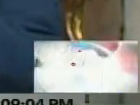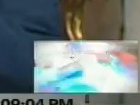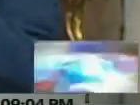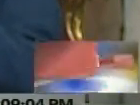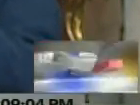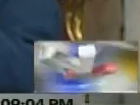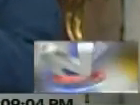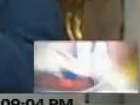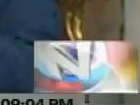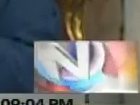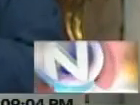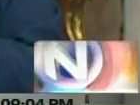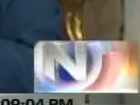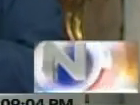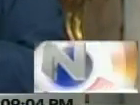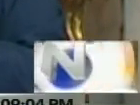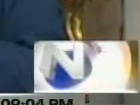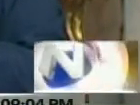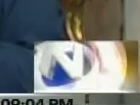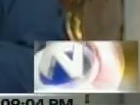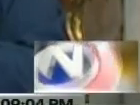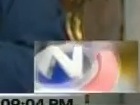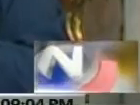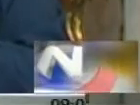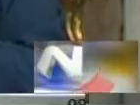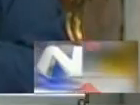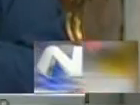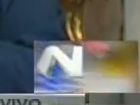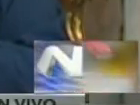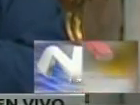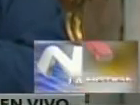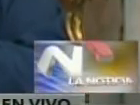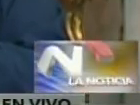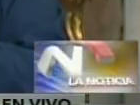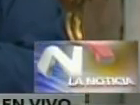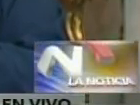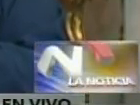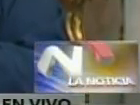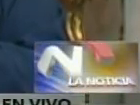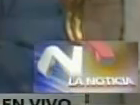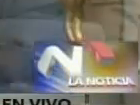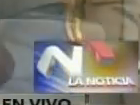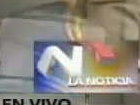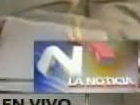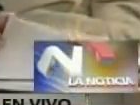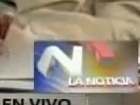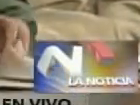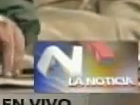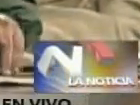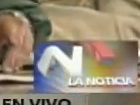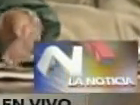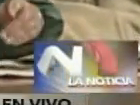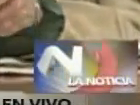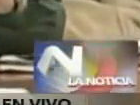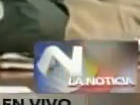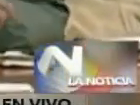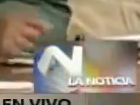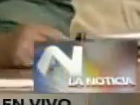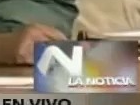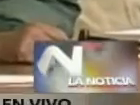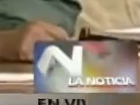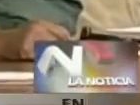martes preparemos todo, la convocatoria, la metodología, el mapa, y de allí tenemos que salir con